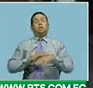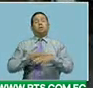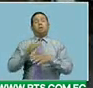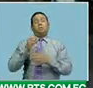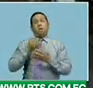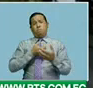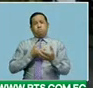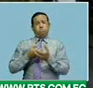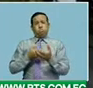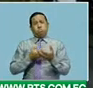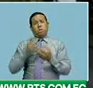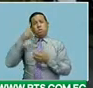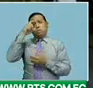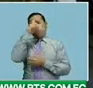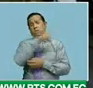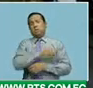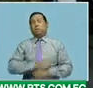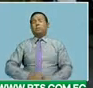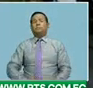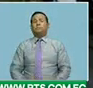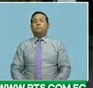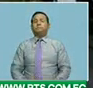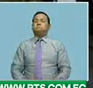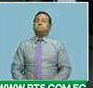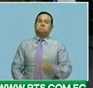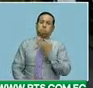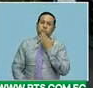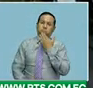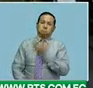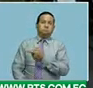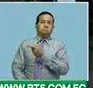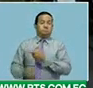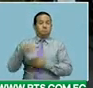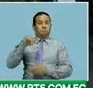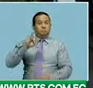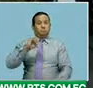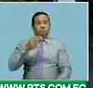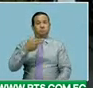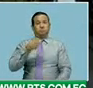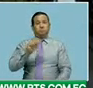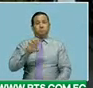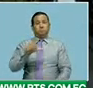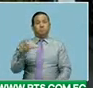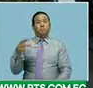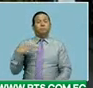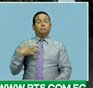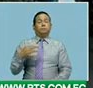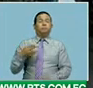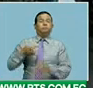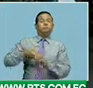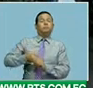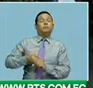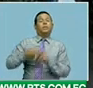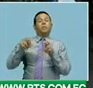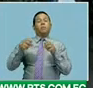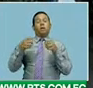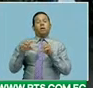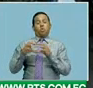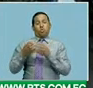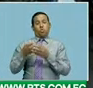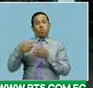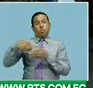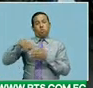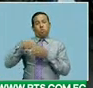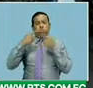Durán. Muy bien, agradecemos a Michelle Davo, quien es integrante del puesto del comando unificado y ha